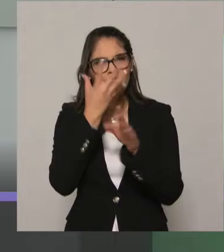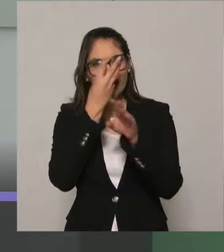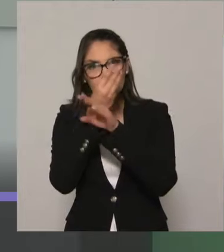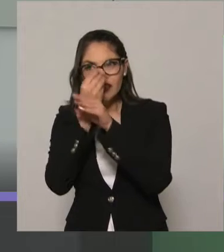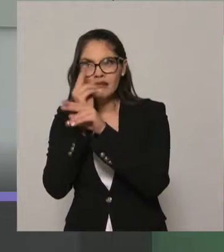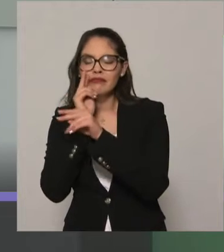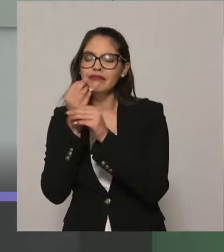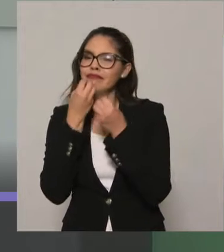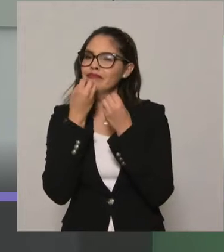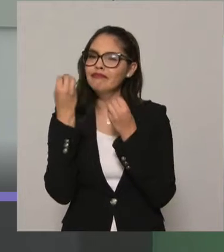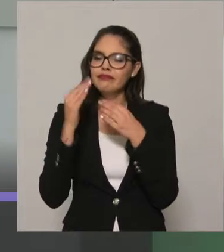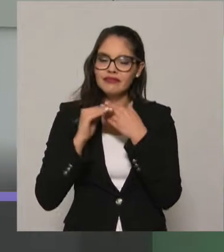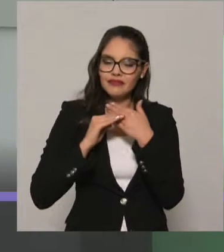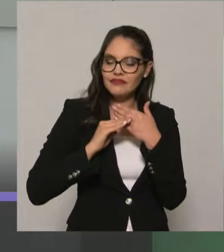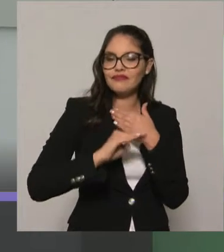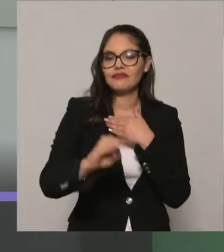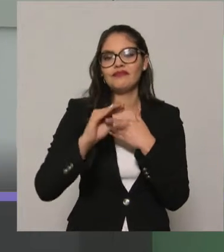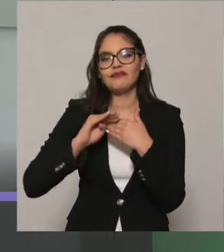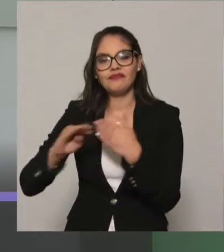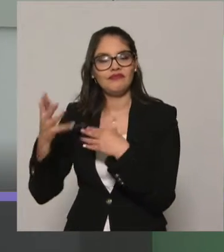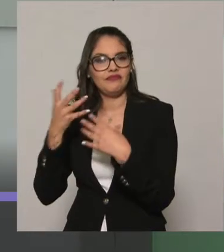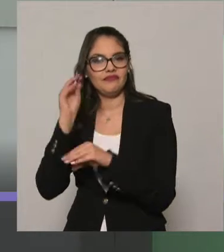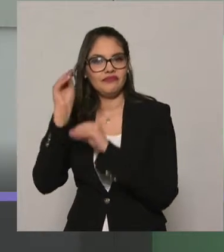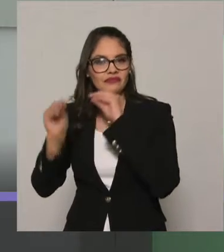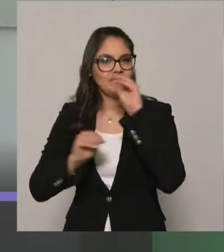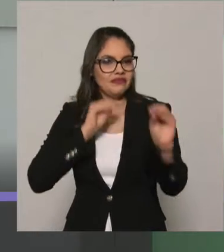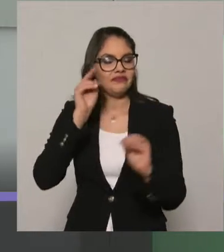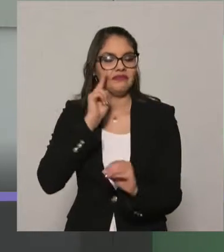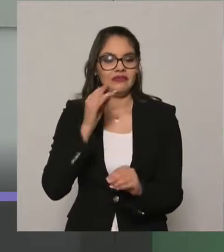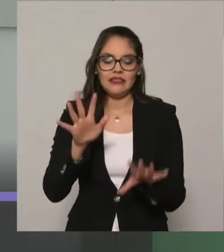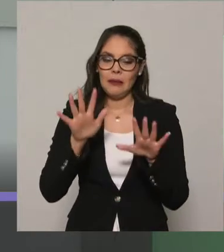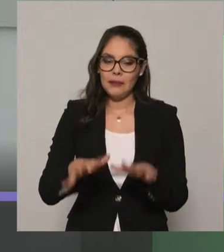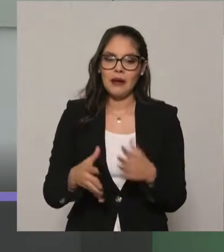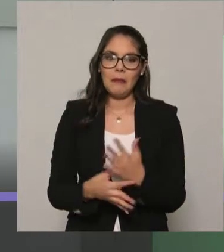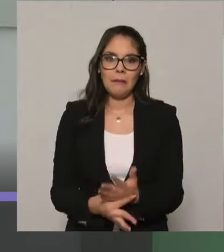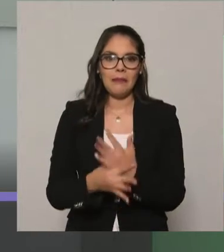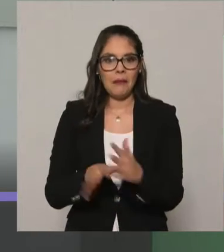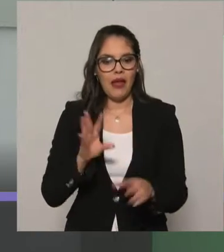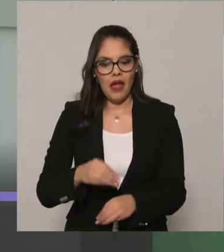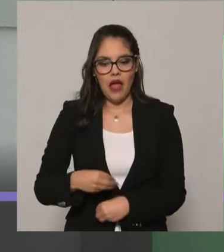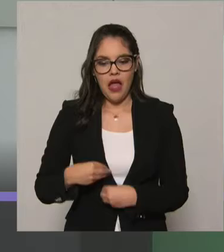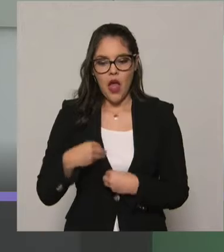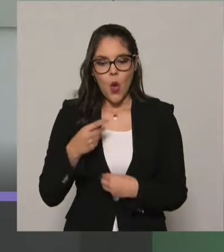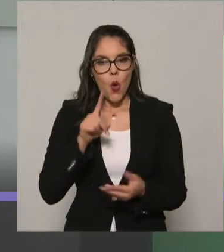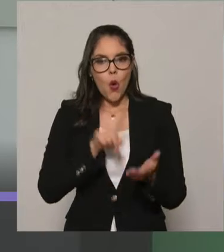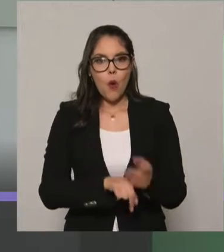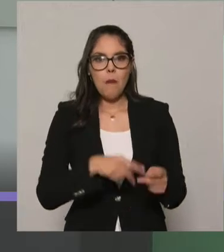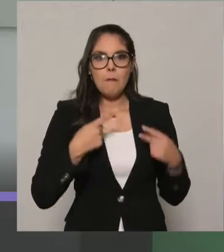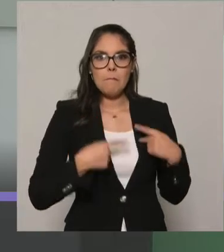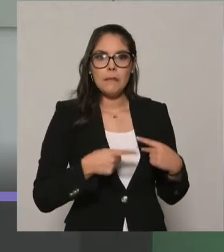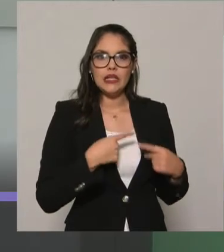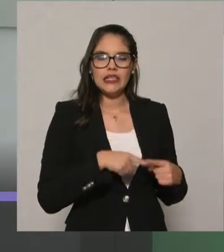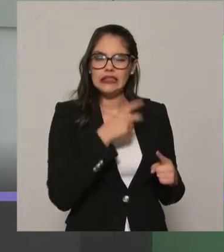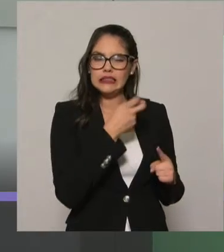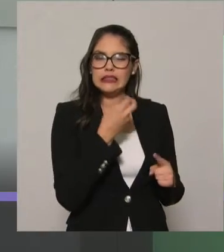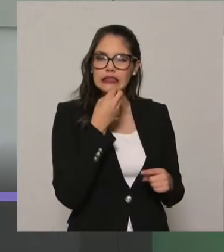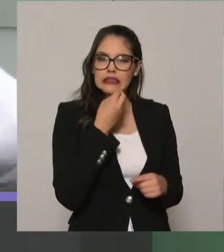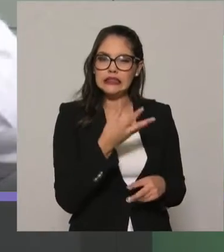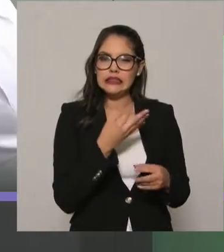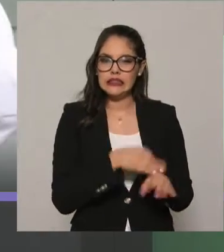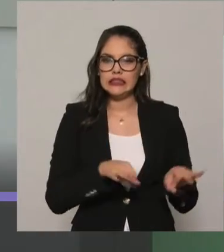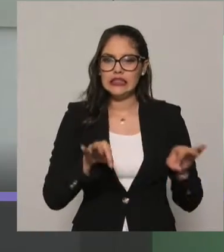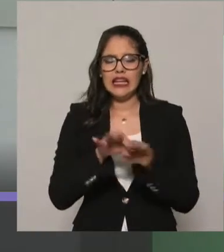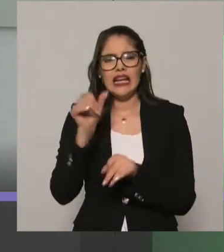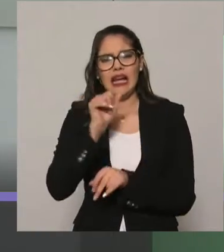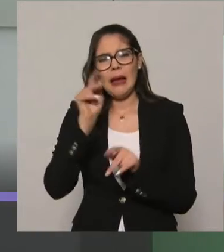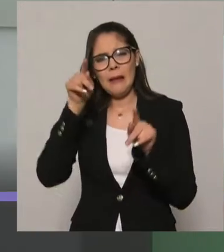los pisos son increíbles y tiene esa vivencia tan importante de un personaje también emblemático, y el Panteón de San